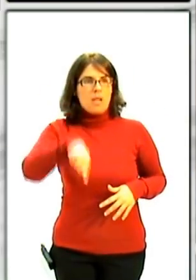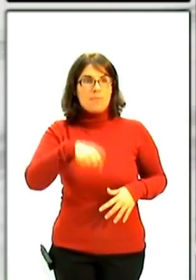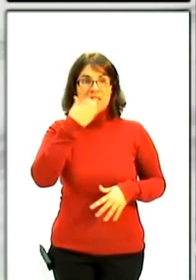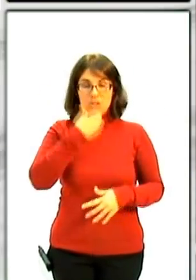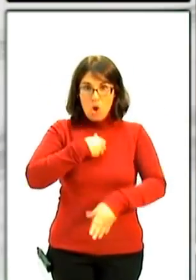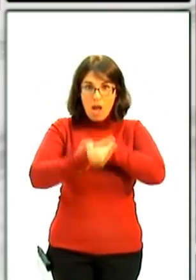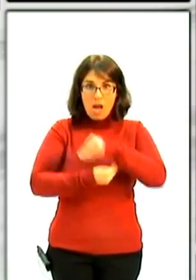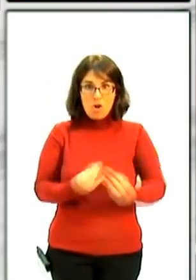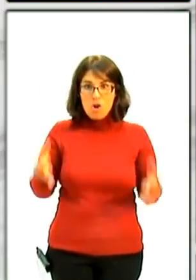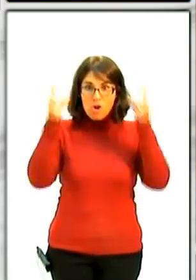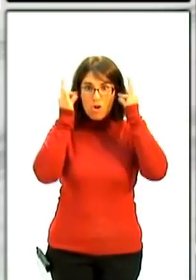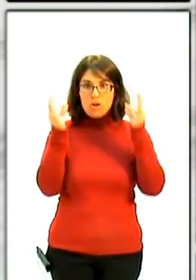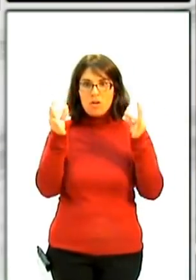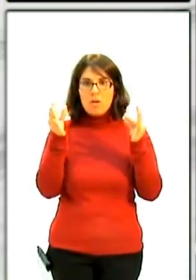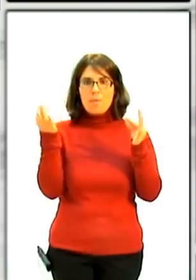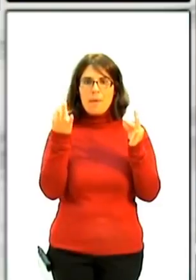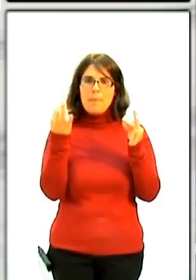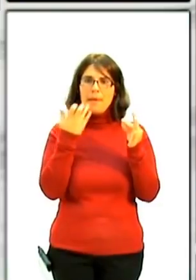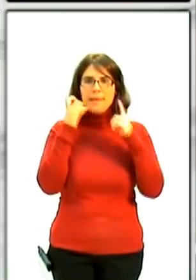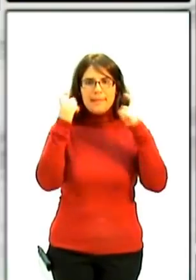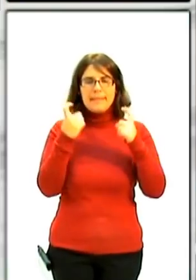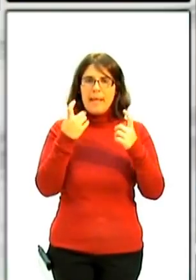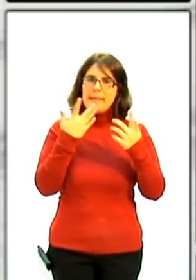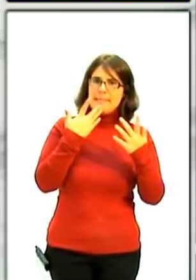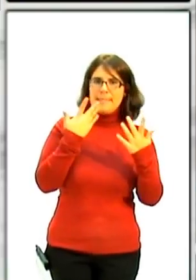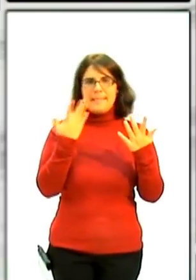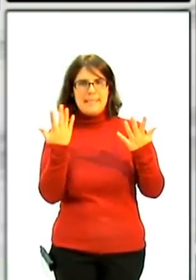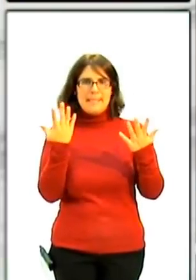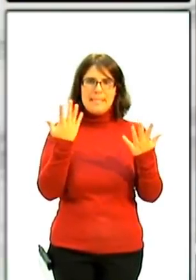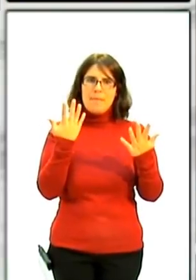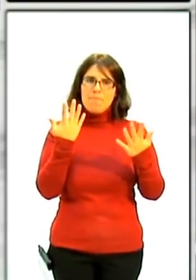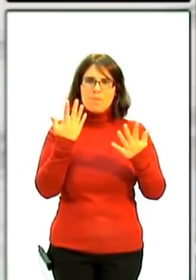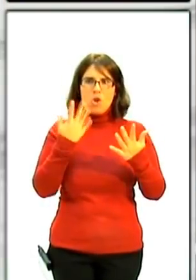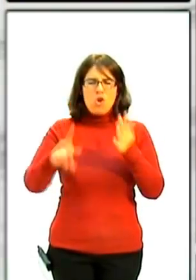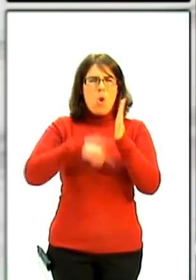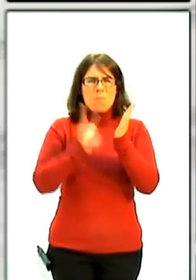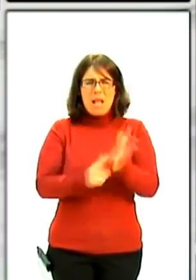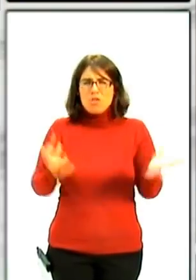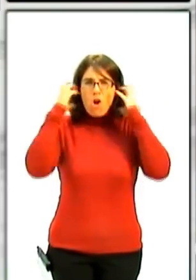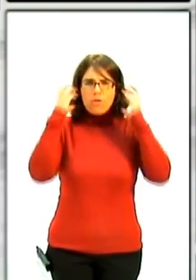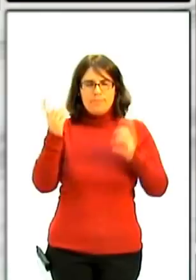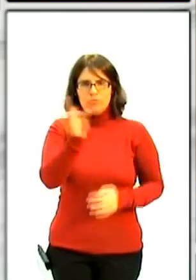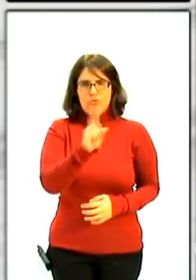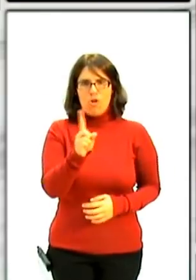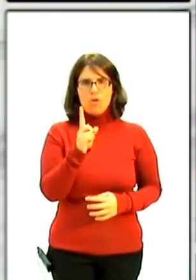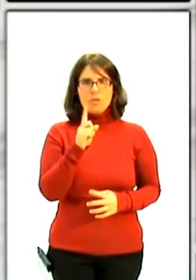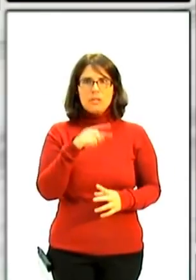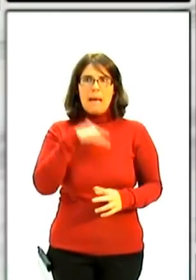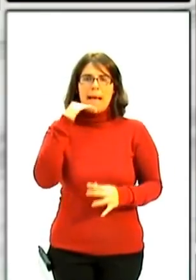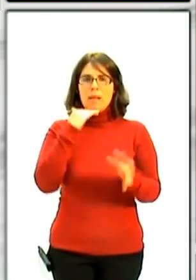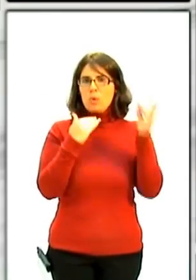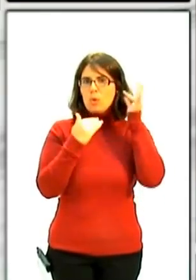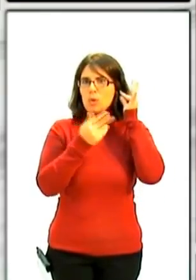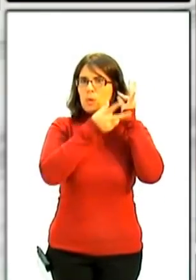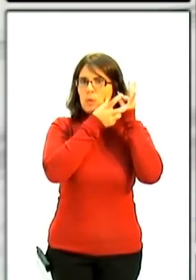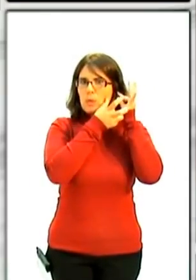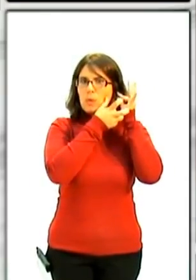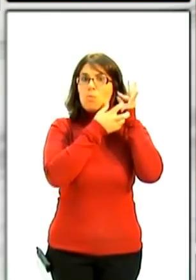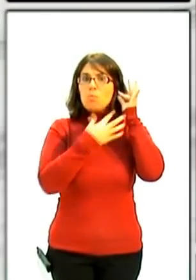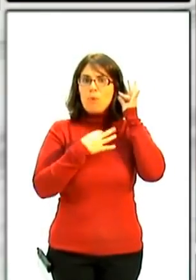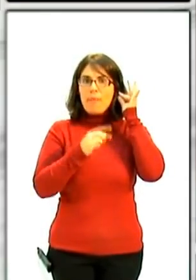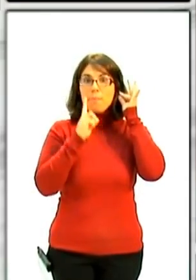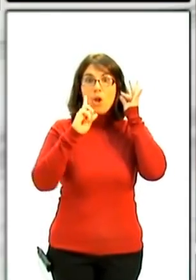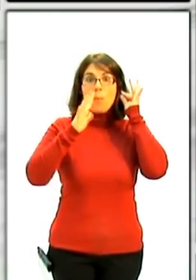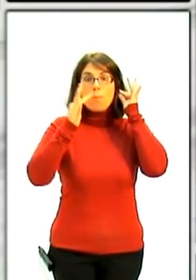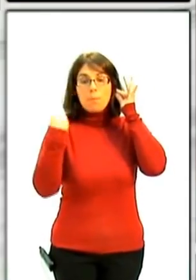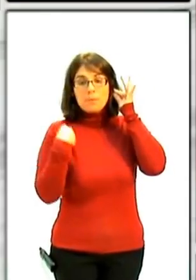hago, tendré que hacerlo de forma no muy invasiva, permitiendo que la señal entre por el oído, pero se conjugue con la información